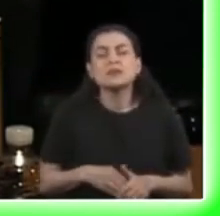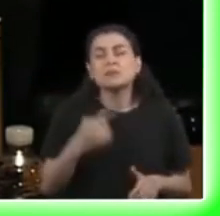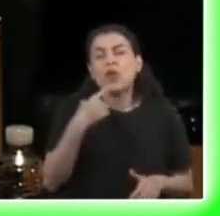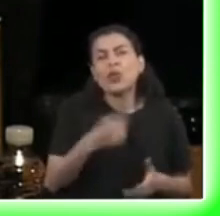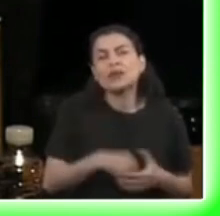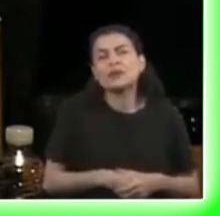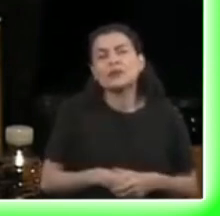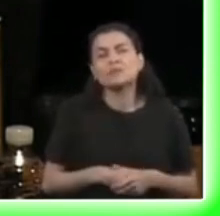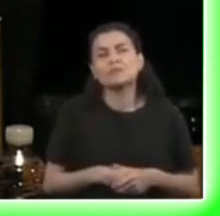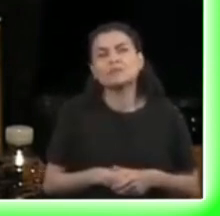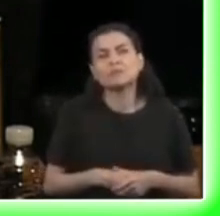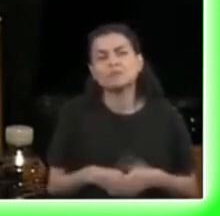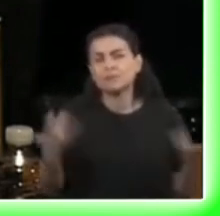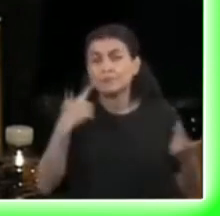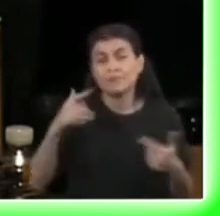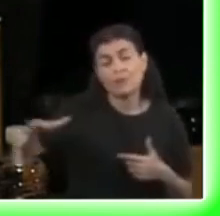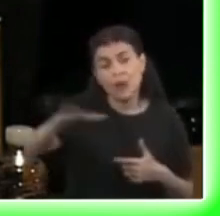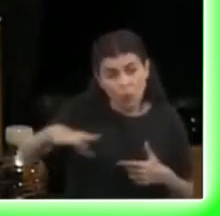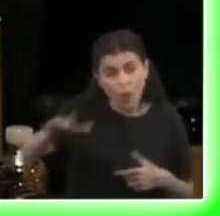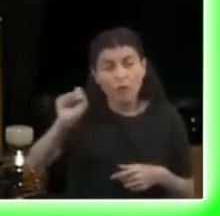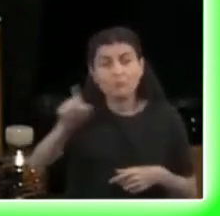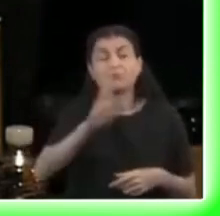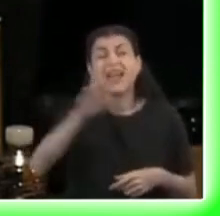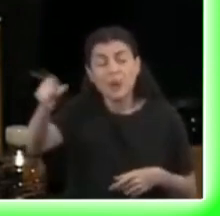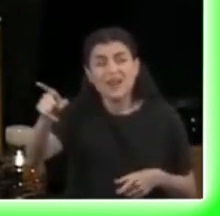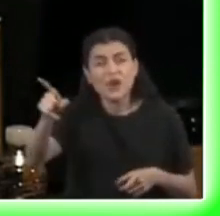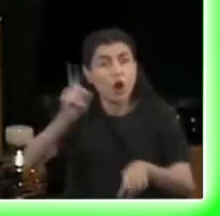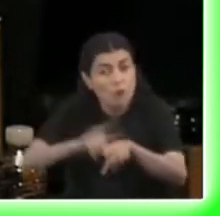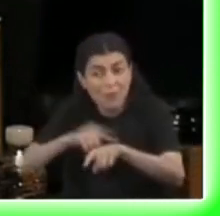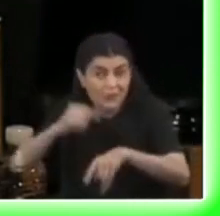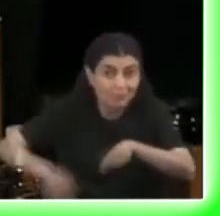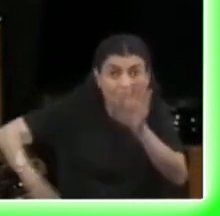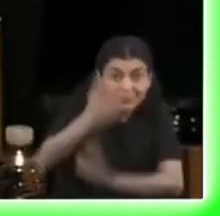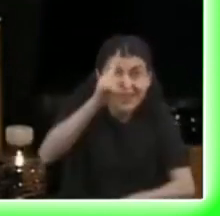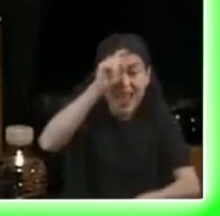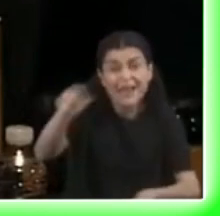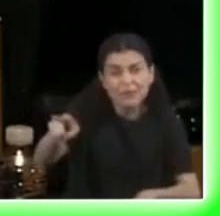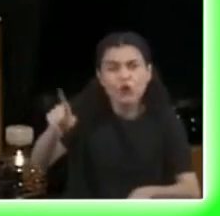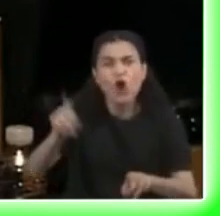uno cree que cuando el pueblo hebreo dejó Egipto salieron todos.